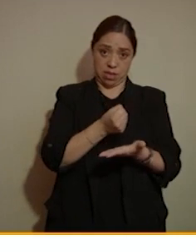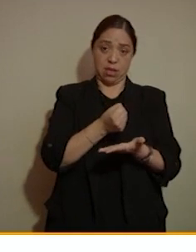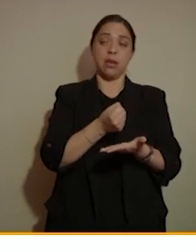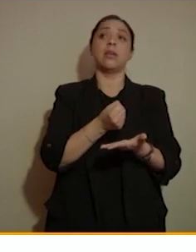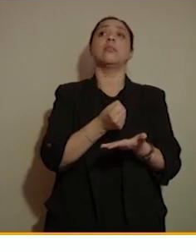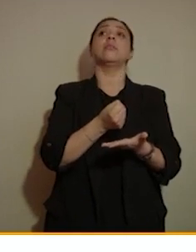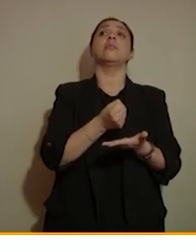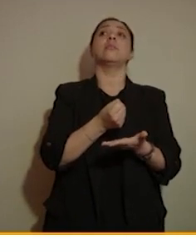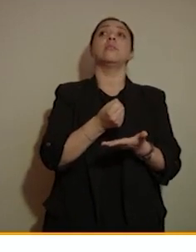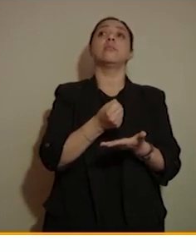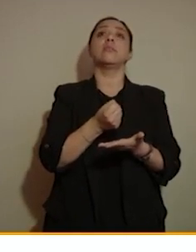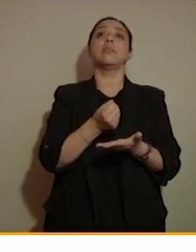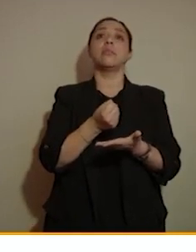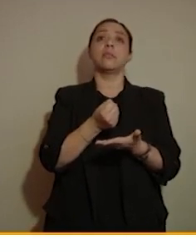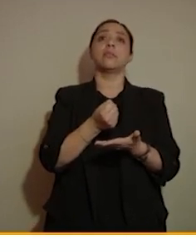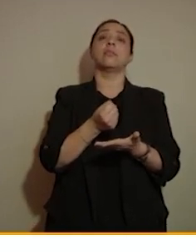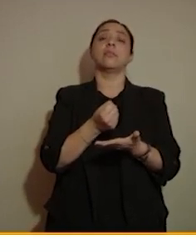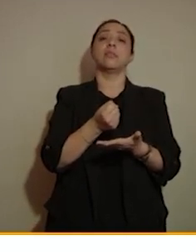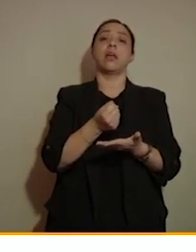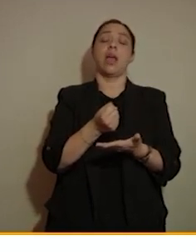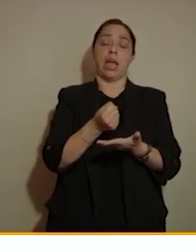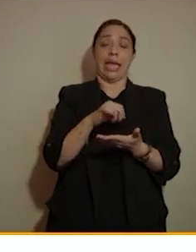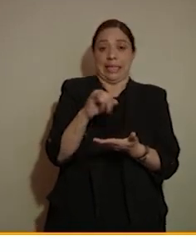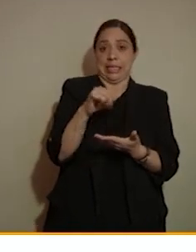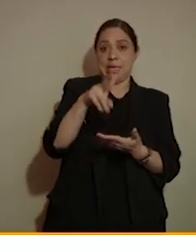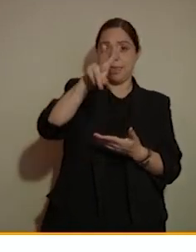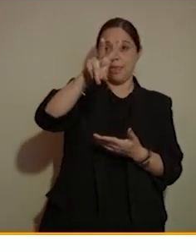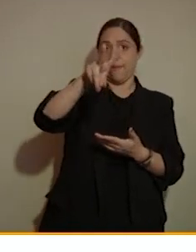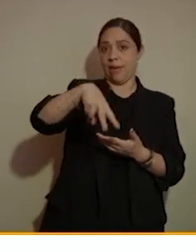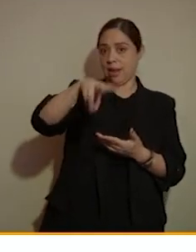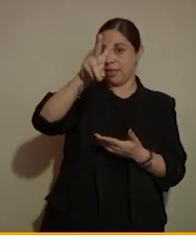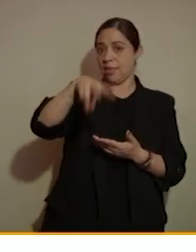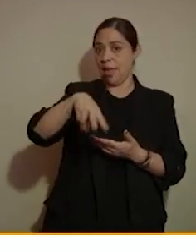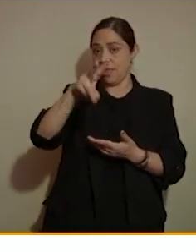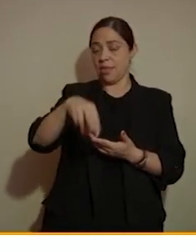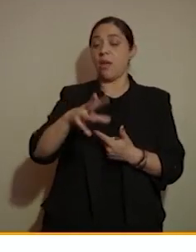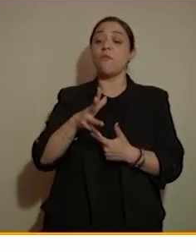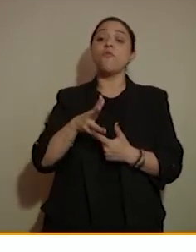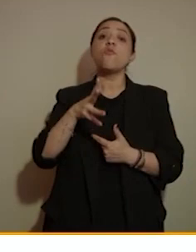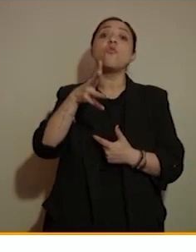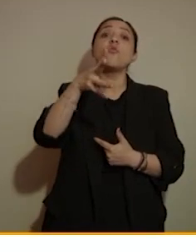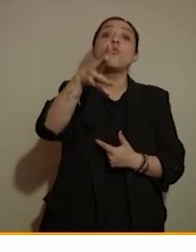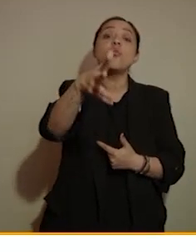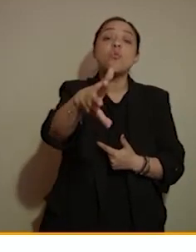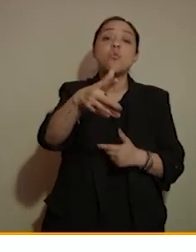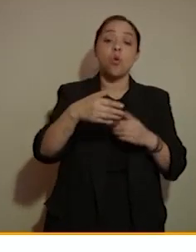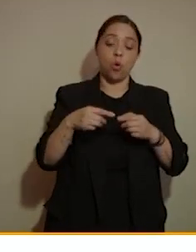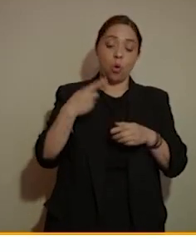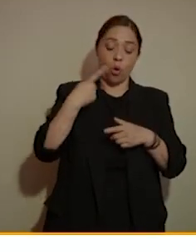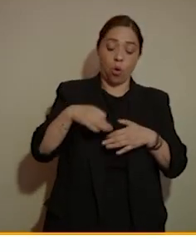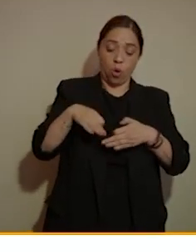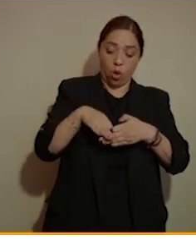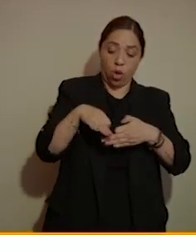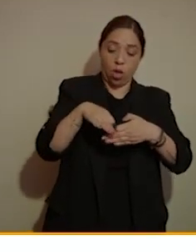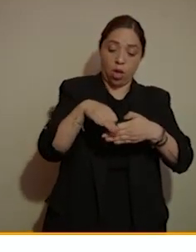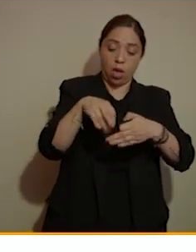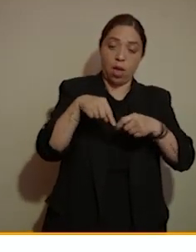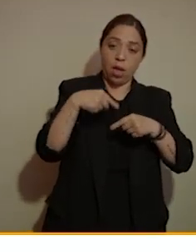sí incrementa el retorno financiero en el mediano, en el largo plazo, de manera consistente y de